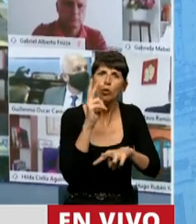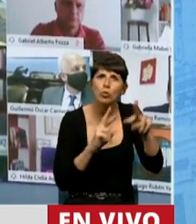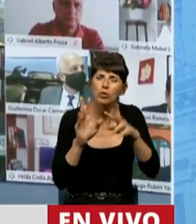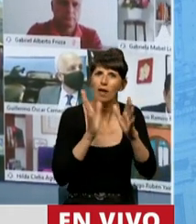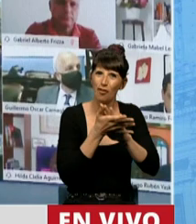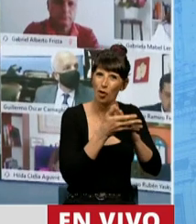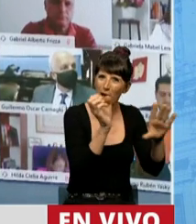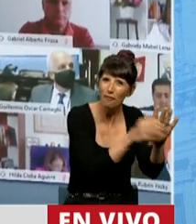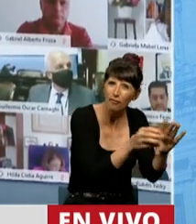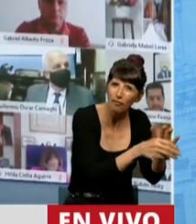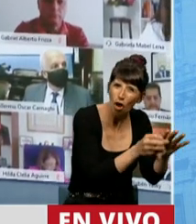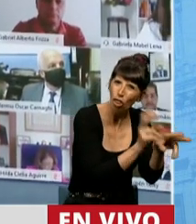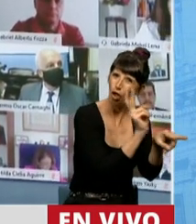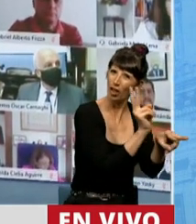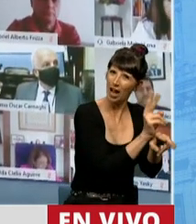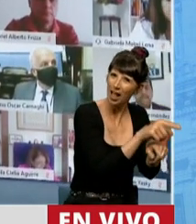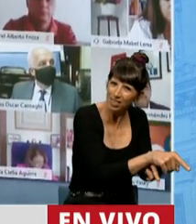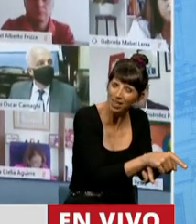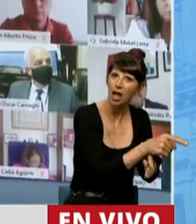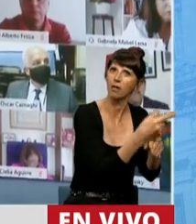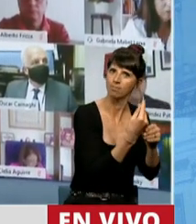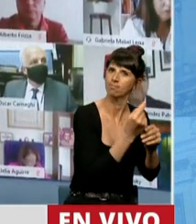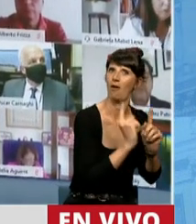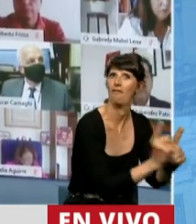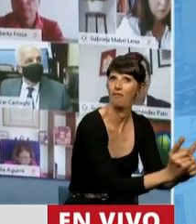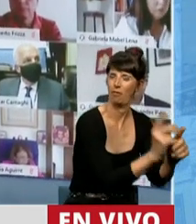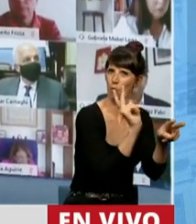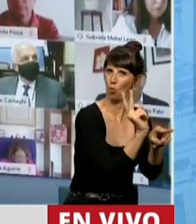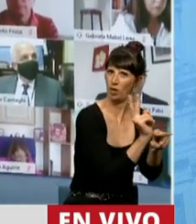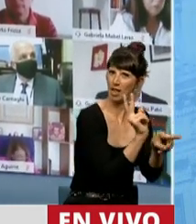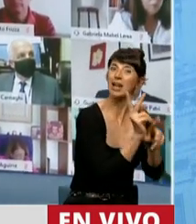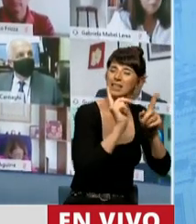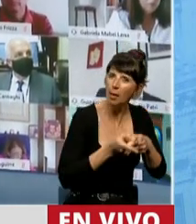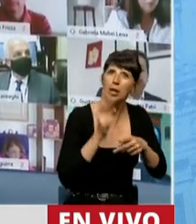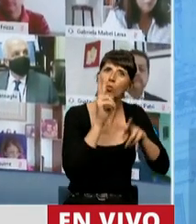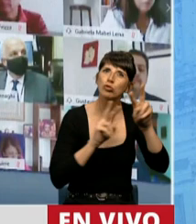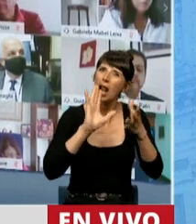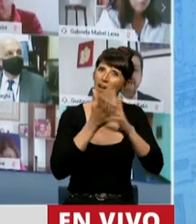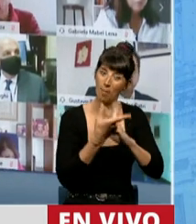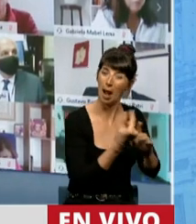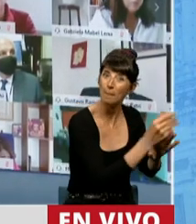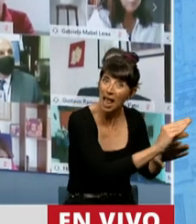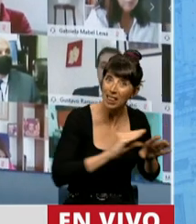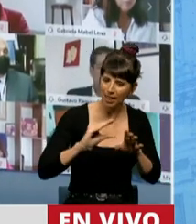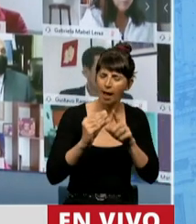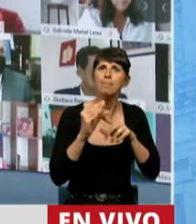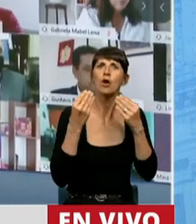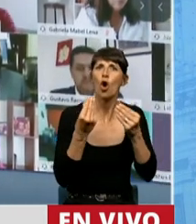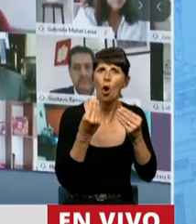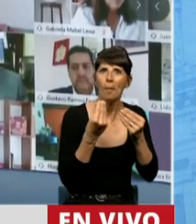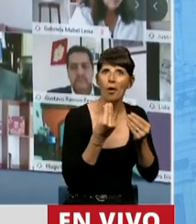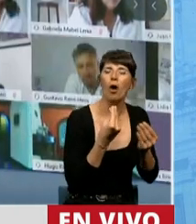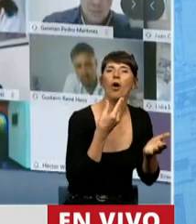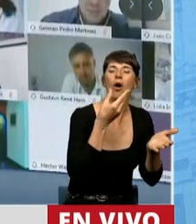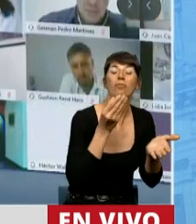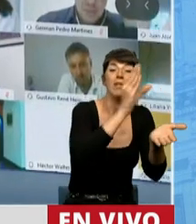garantías y es una obligación del Estado usar estas herramientas de forma inteligente realizando inversiones que protejan Los